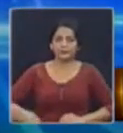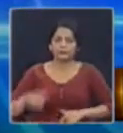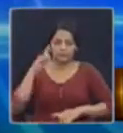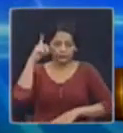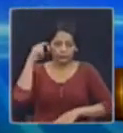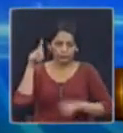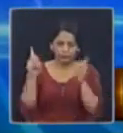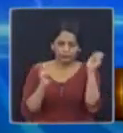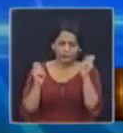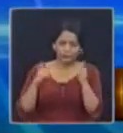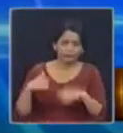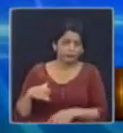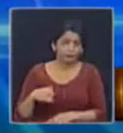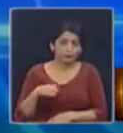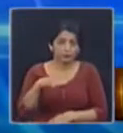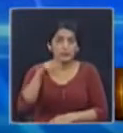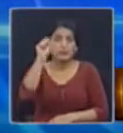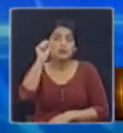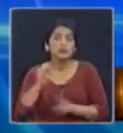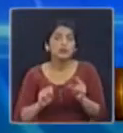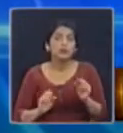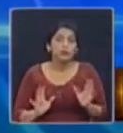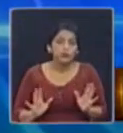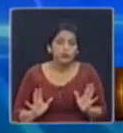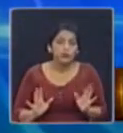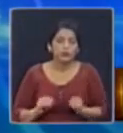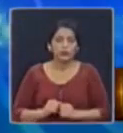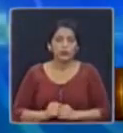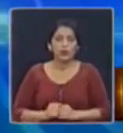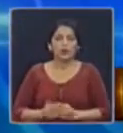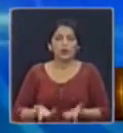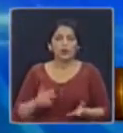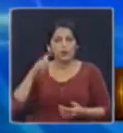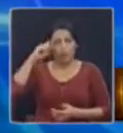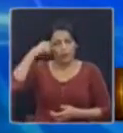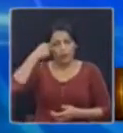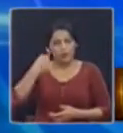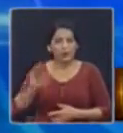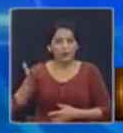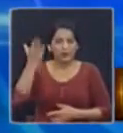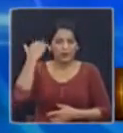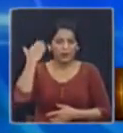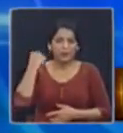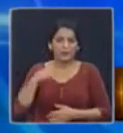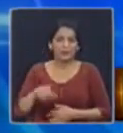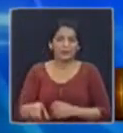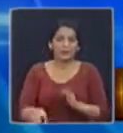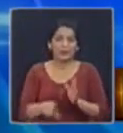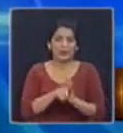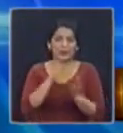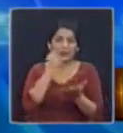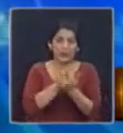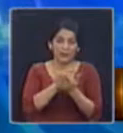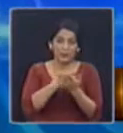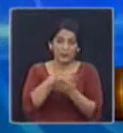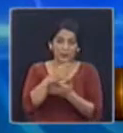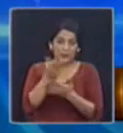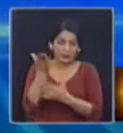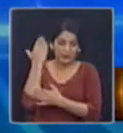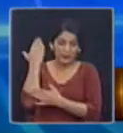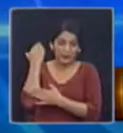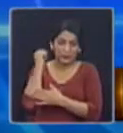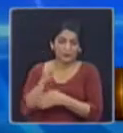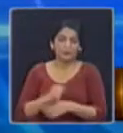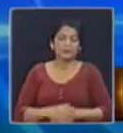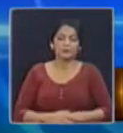lo que originalmente la Constitución de Montecristi, que en plebiscito, escúcheme bien, por favor, ecuatoriano, que en